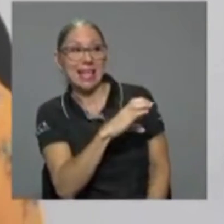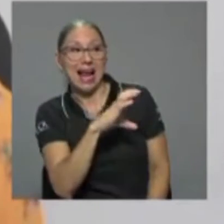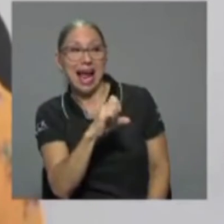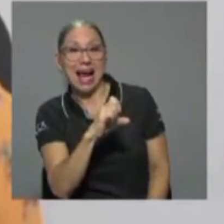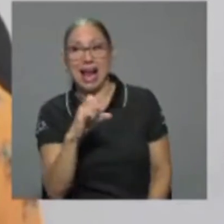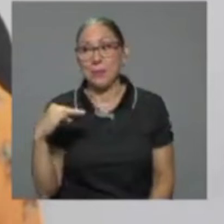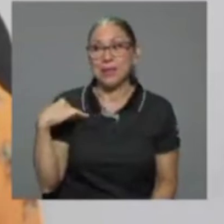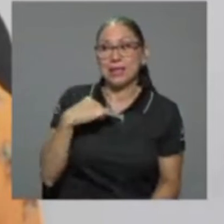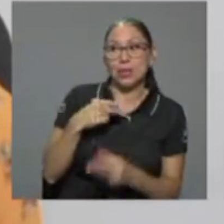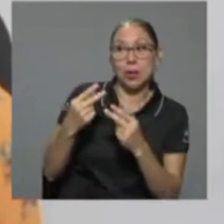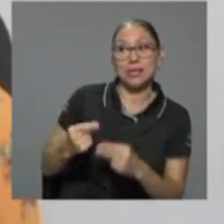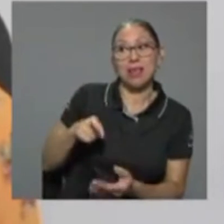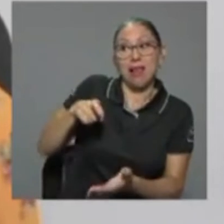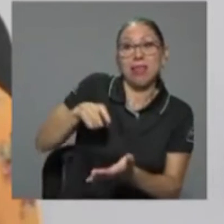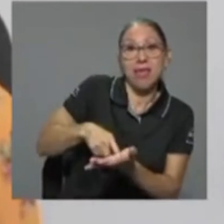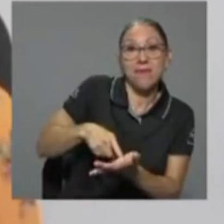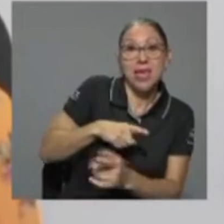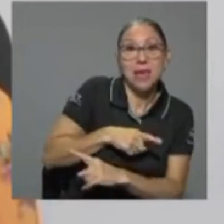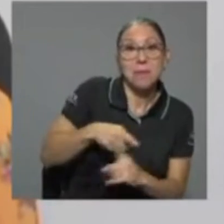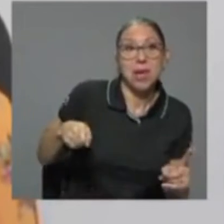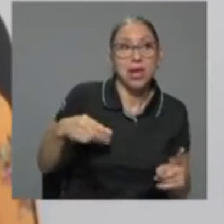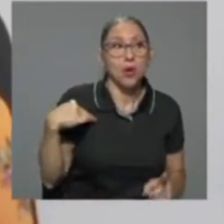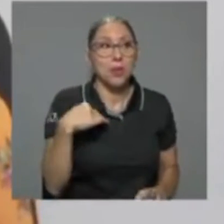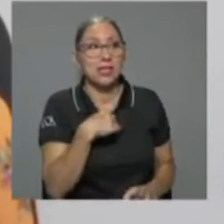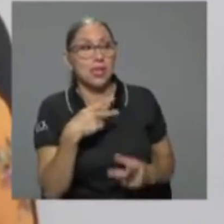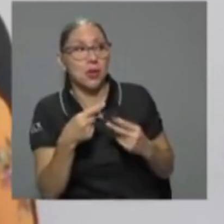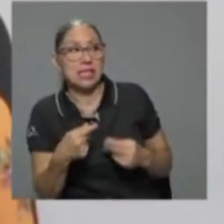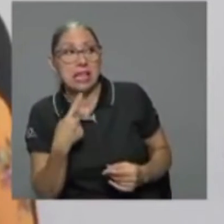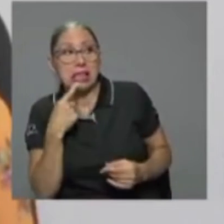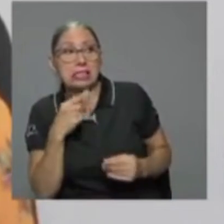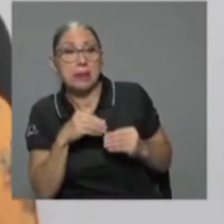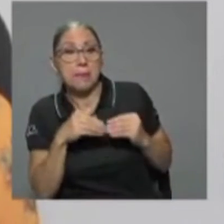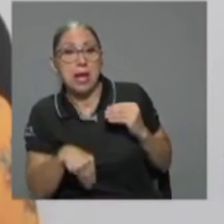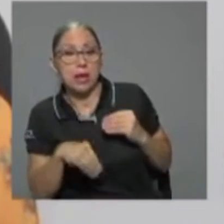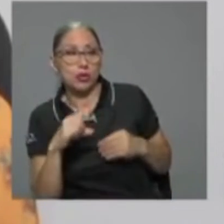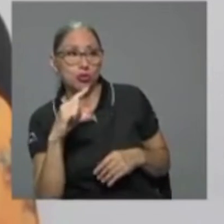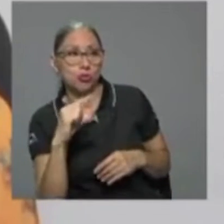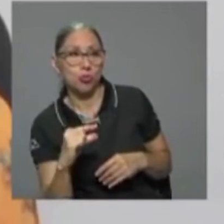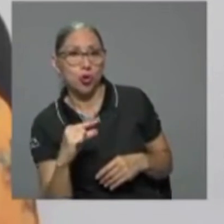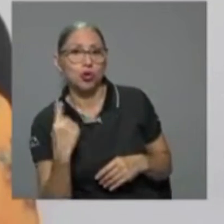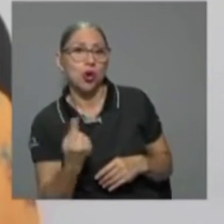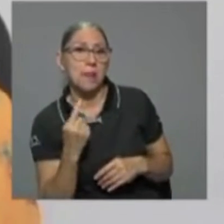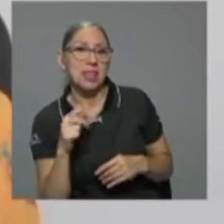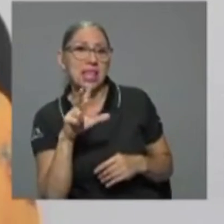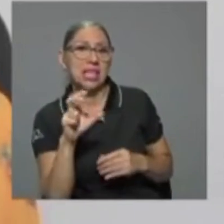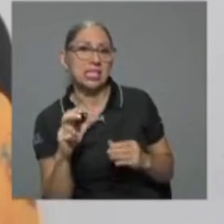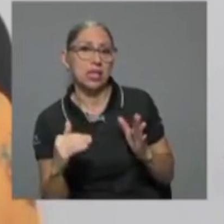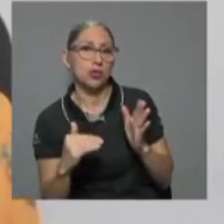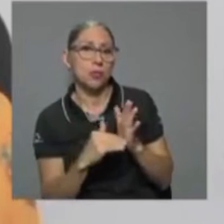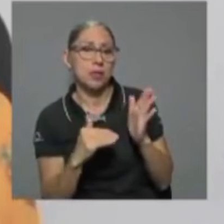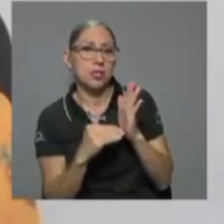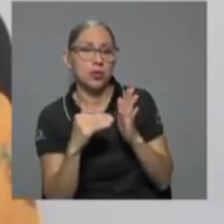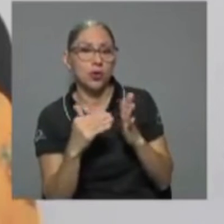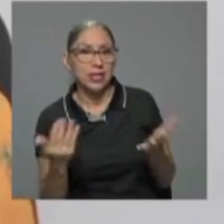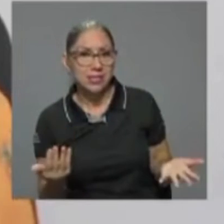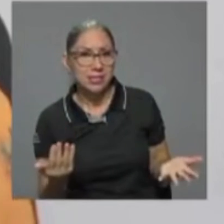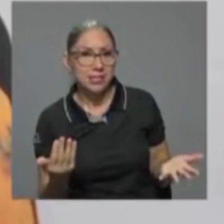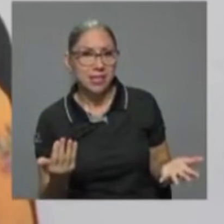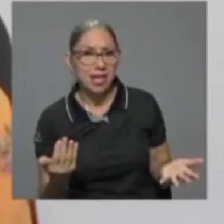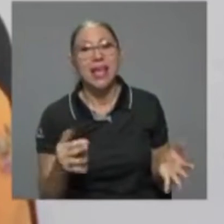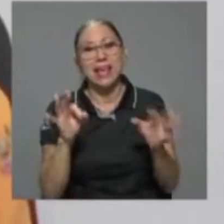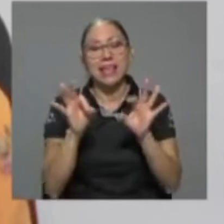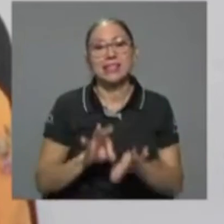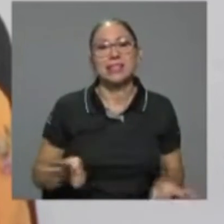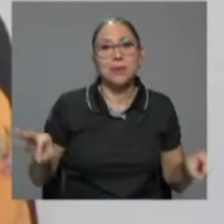Hacienda registra un monto muchísimo menor, solo como de 300.000 millones. Y es